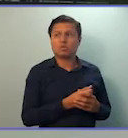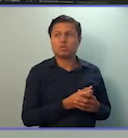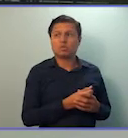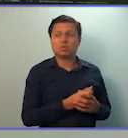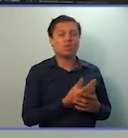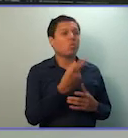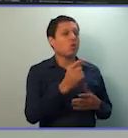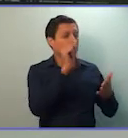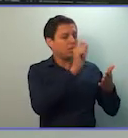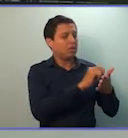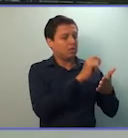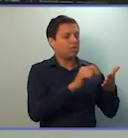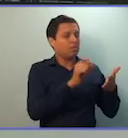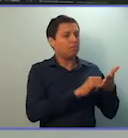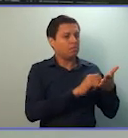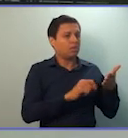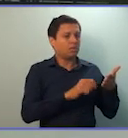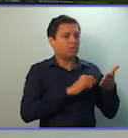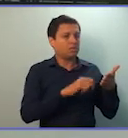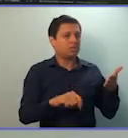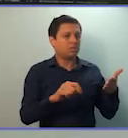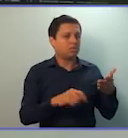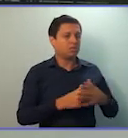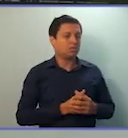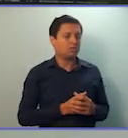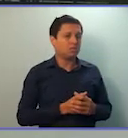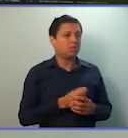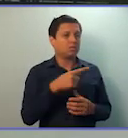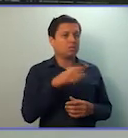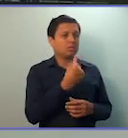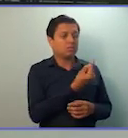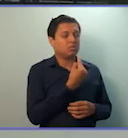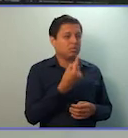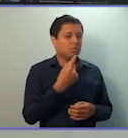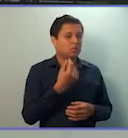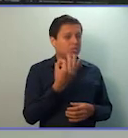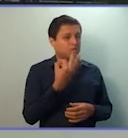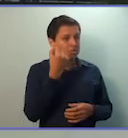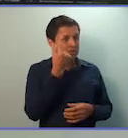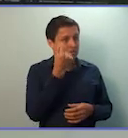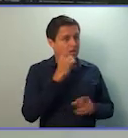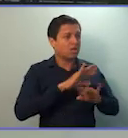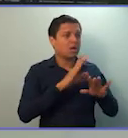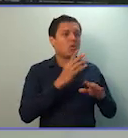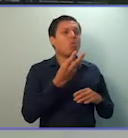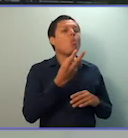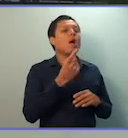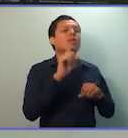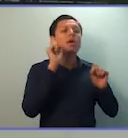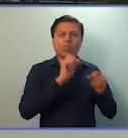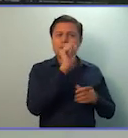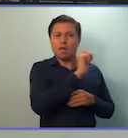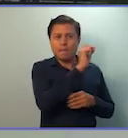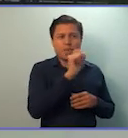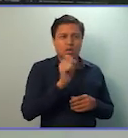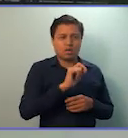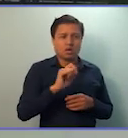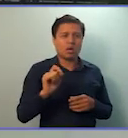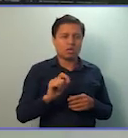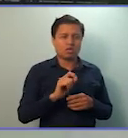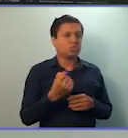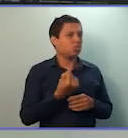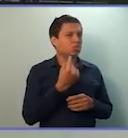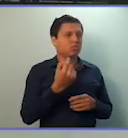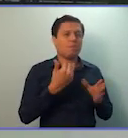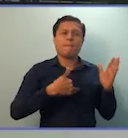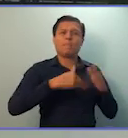de marcas que tienes de correr la papeleta y usted como ciudadano tiene que tener claro hasta cuántas marcas tiene que hacer en la papeleta que